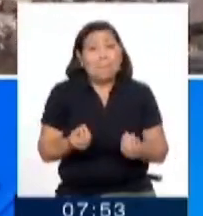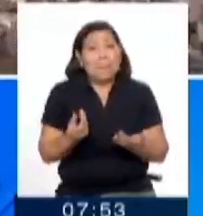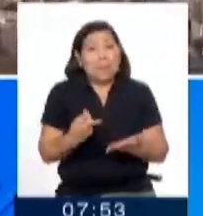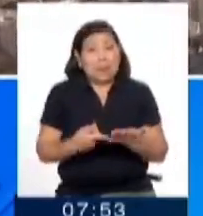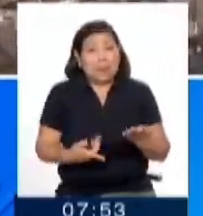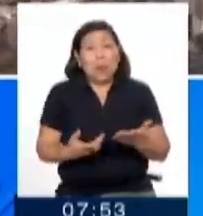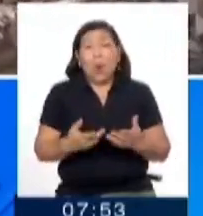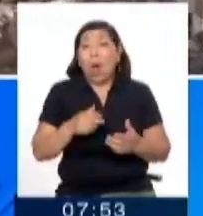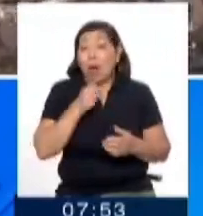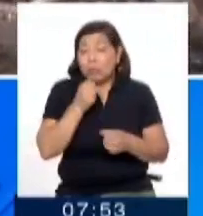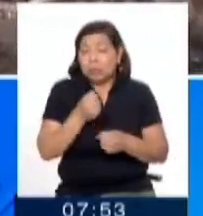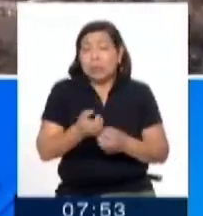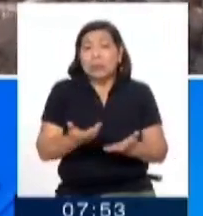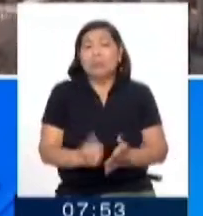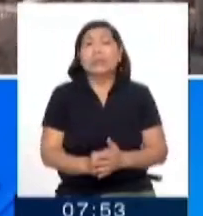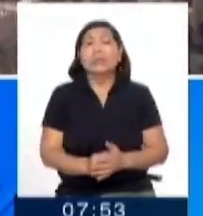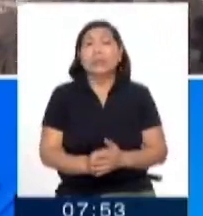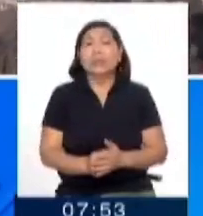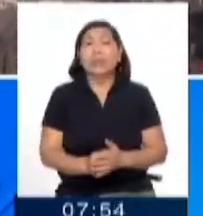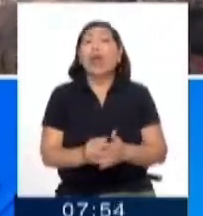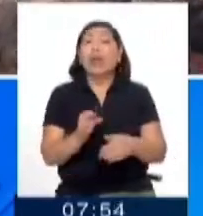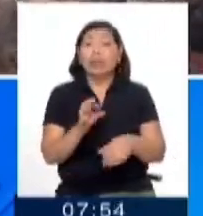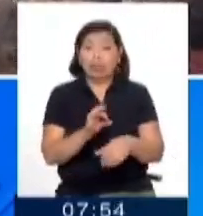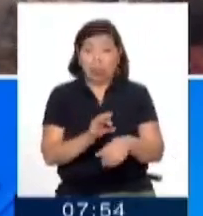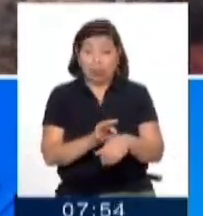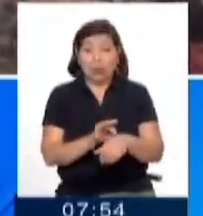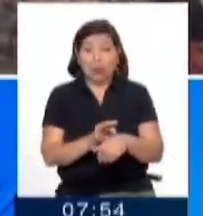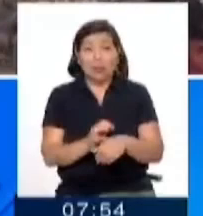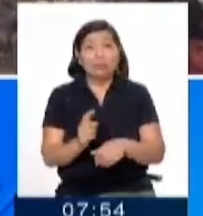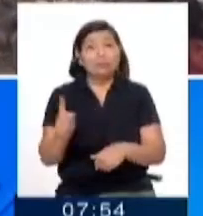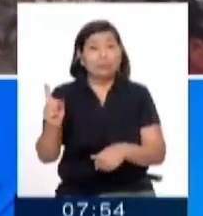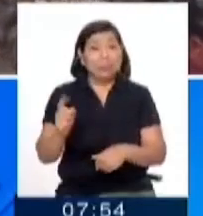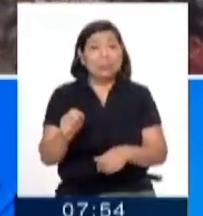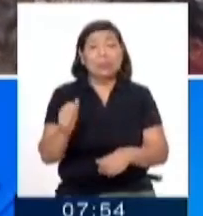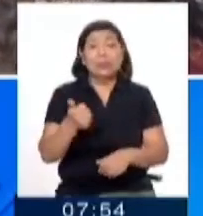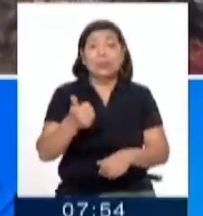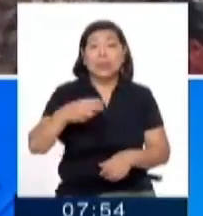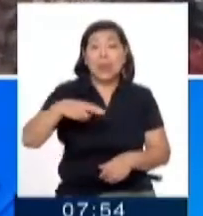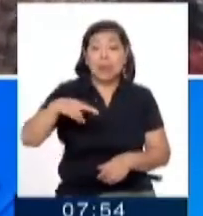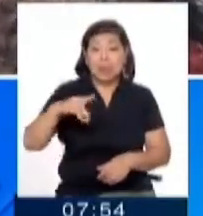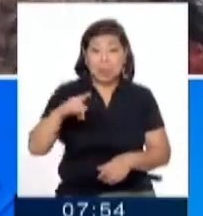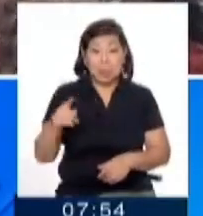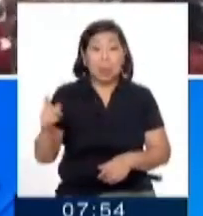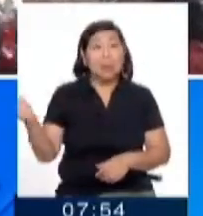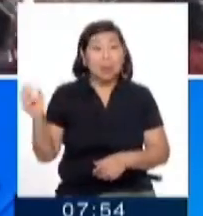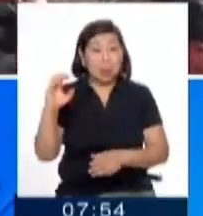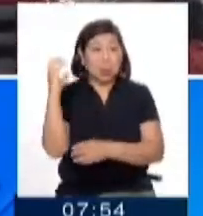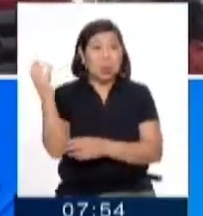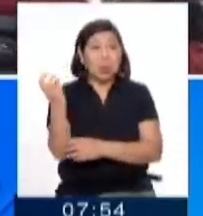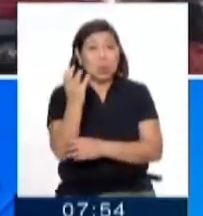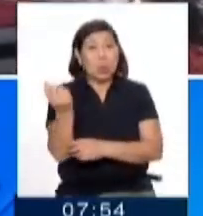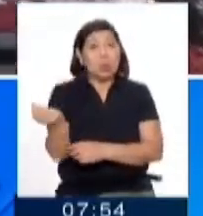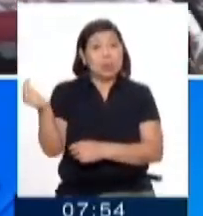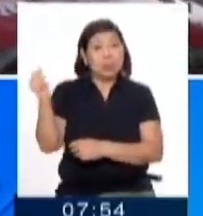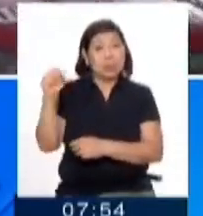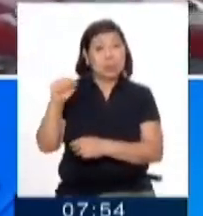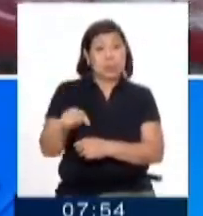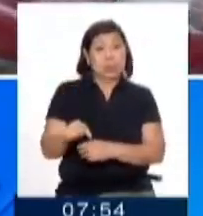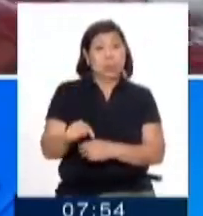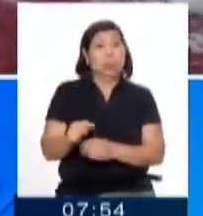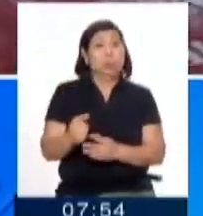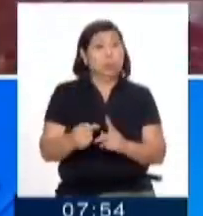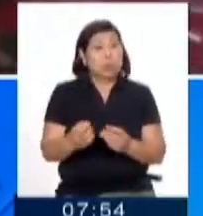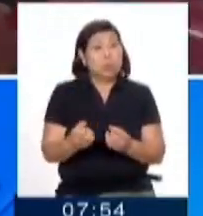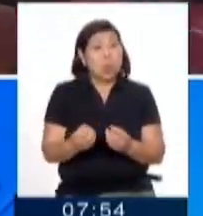del Cuerpo de Bomberos y de la parte médica, a través de los médicos y del SAMU. Hemos tenido un despliegue bastante oneroso